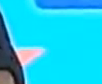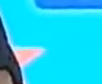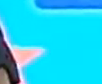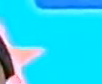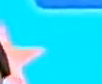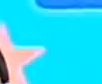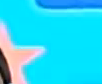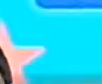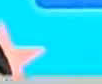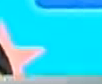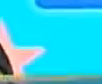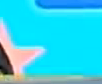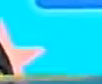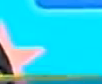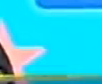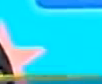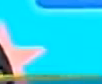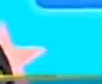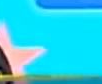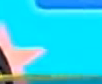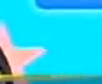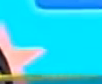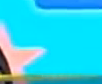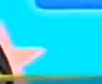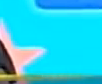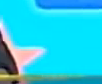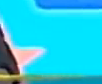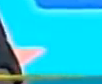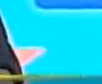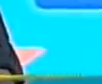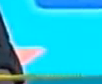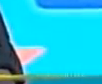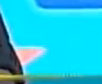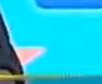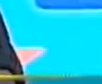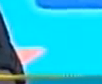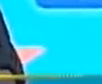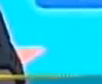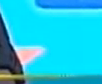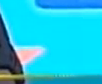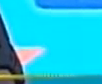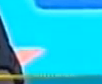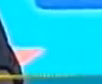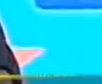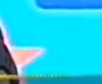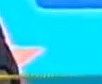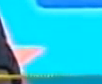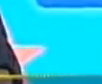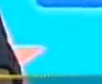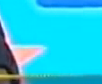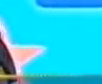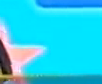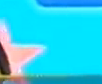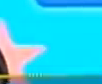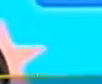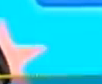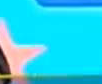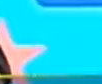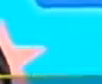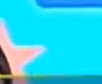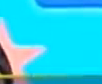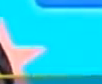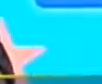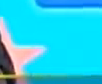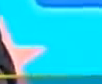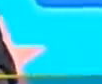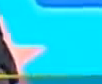en Revolución, este 2022, donde inmensos retos se presentan para la sociedad venezolana, para